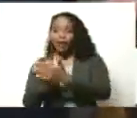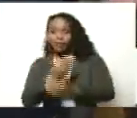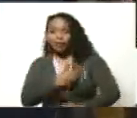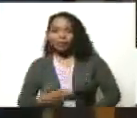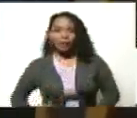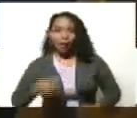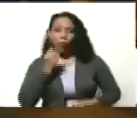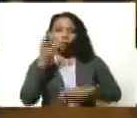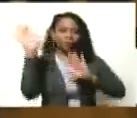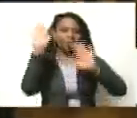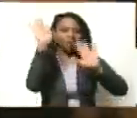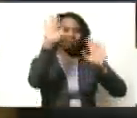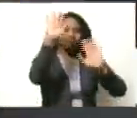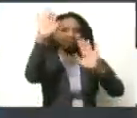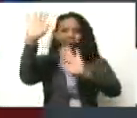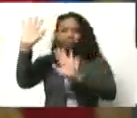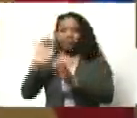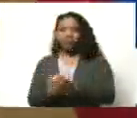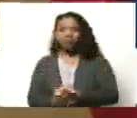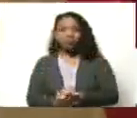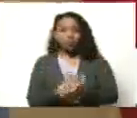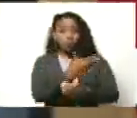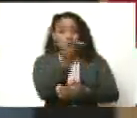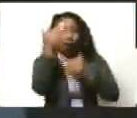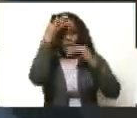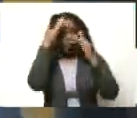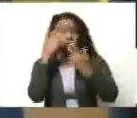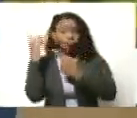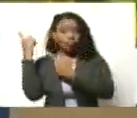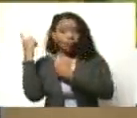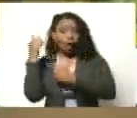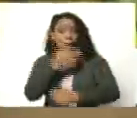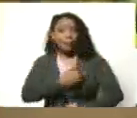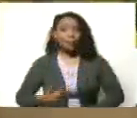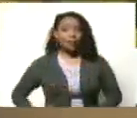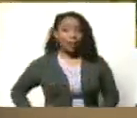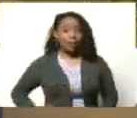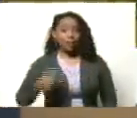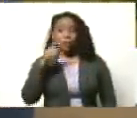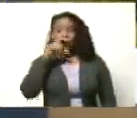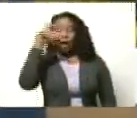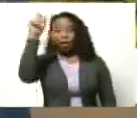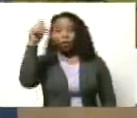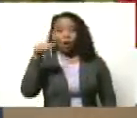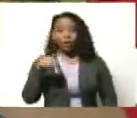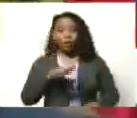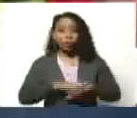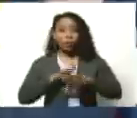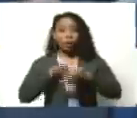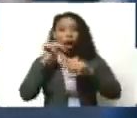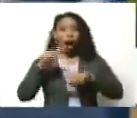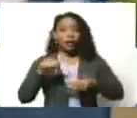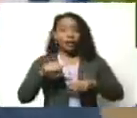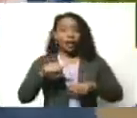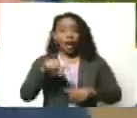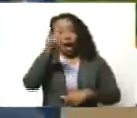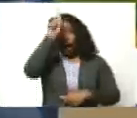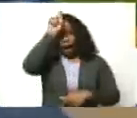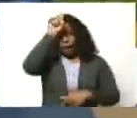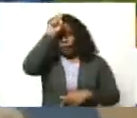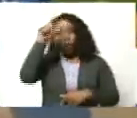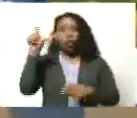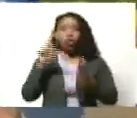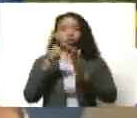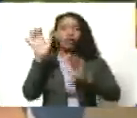nos vemos. Hasta luego. Bien, escucharon ustedes al presidente de la República, Nicolás Maduro. Esto está ocurriendo ahorita en el Cairo, donde ya